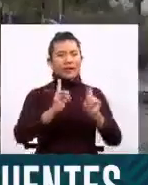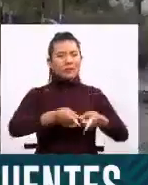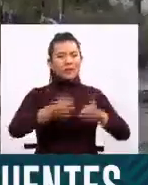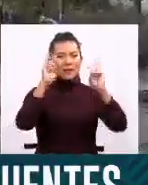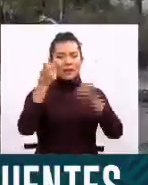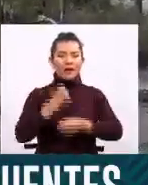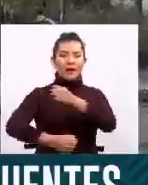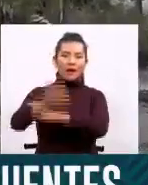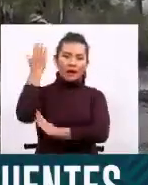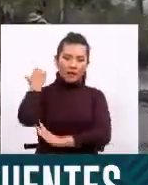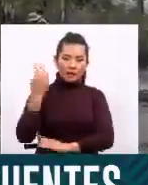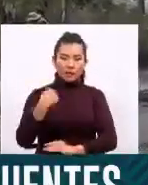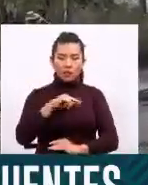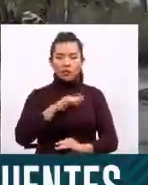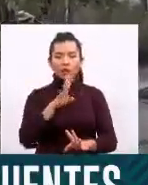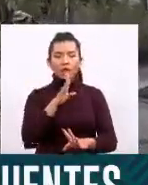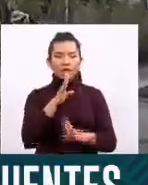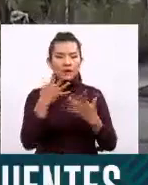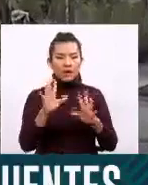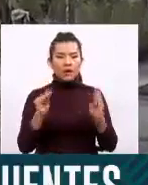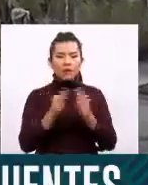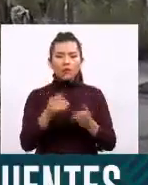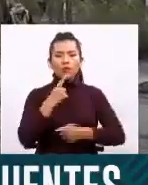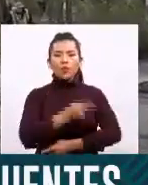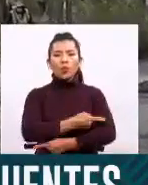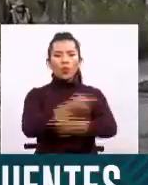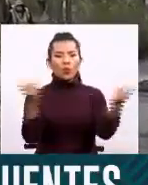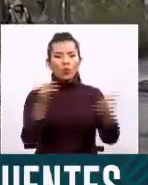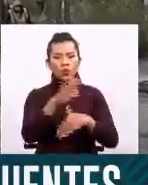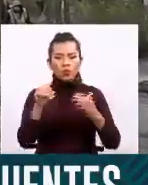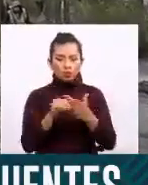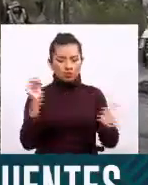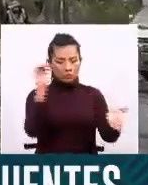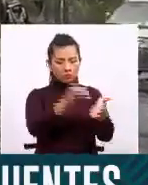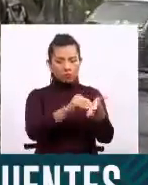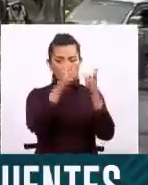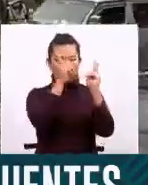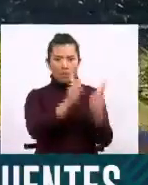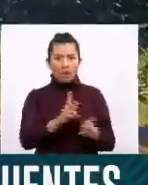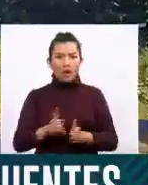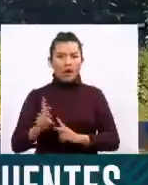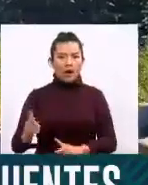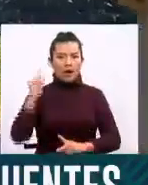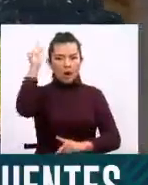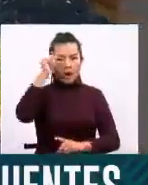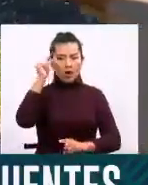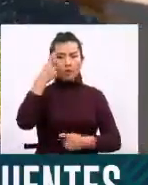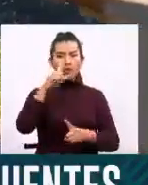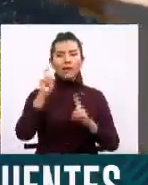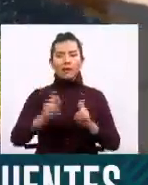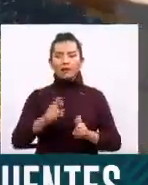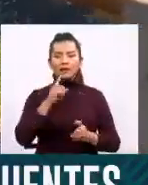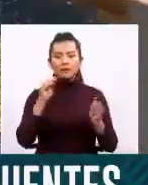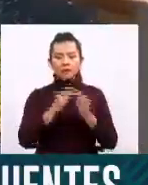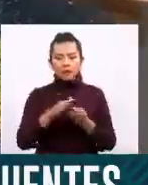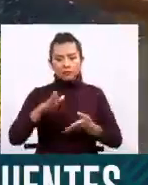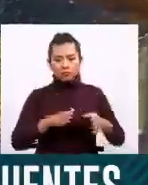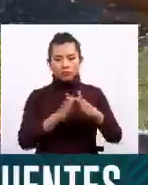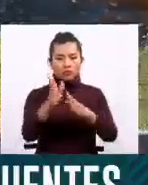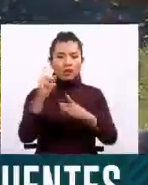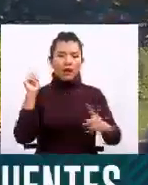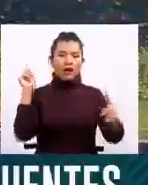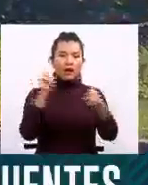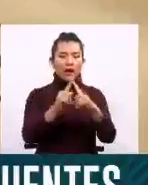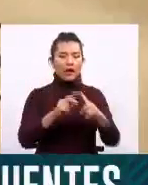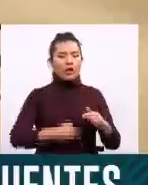a emprender las acciones anunciadas en nuestro plan de gobierno para la construcción de la Marcha al Norte, que